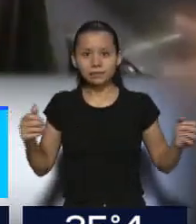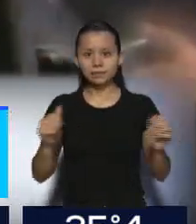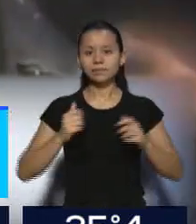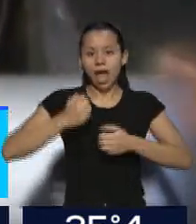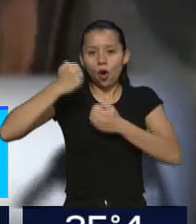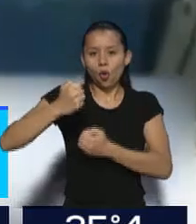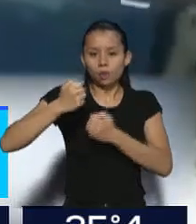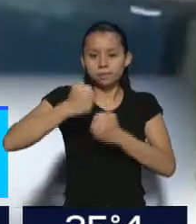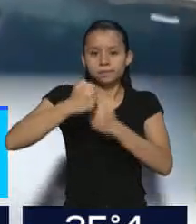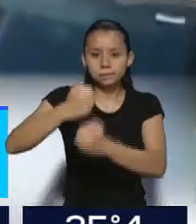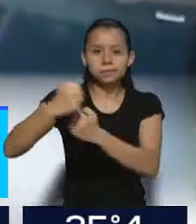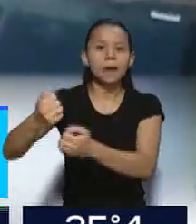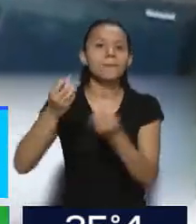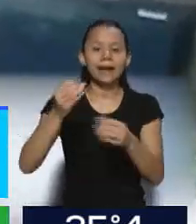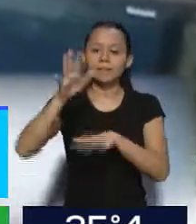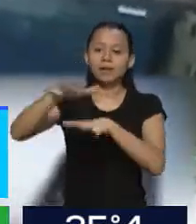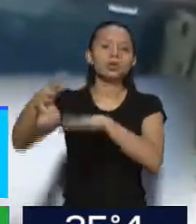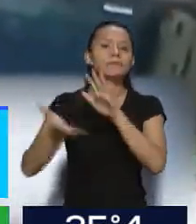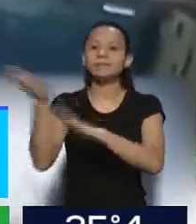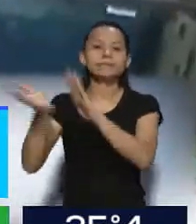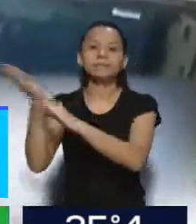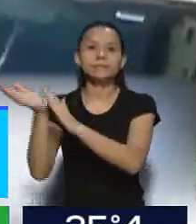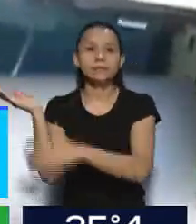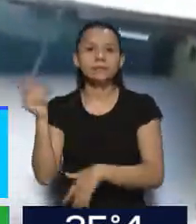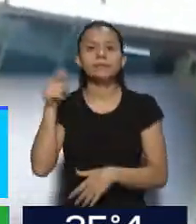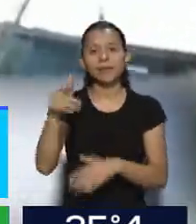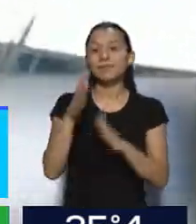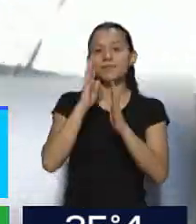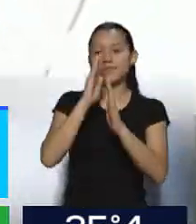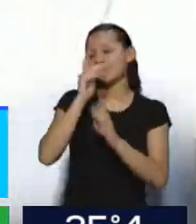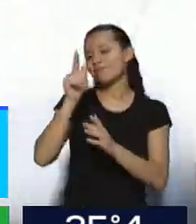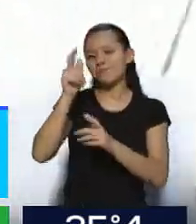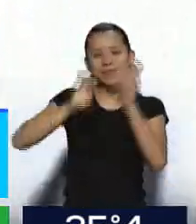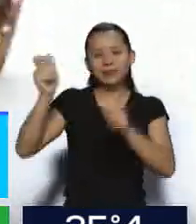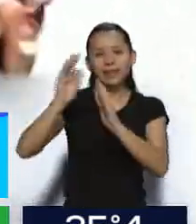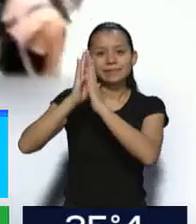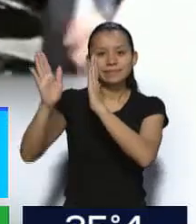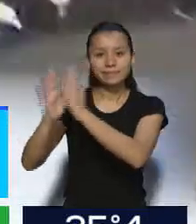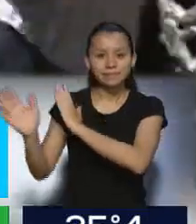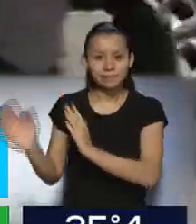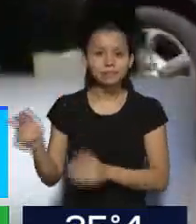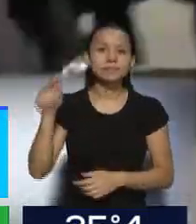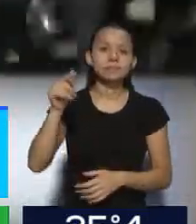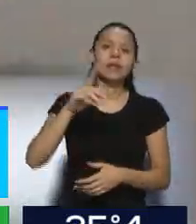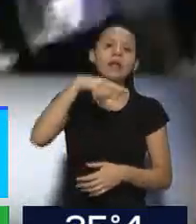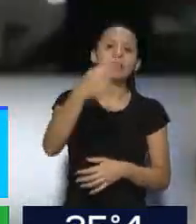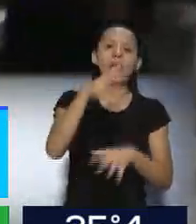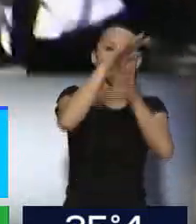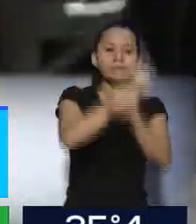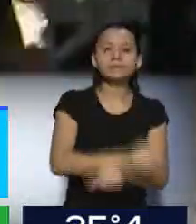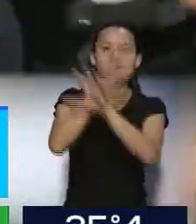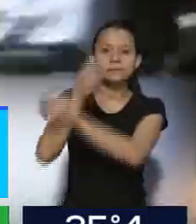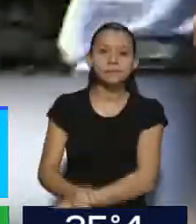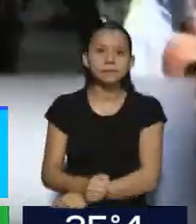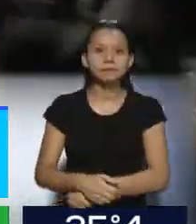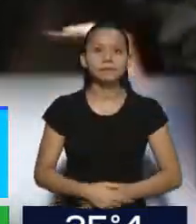despejar la zona. Cuando comenzó la desconcentración, se produjeron los primeros incidentes y detenciones. Cuando estábamos desconcentrando, llegamos